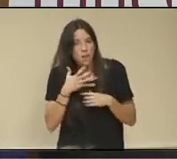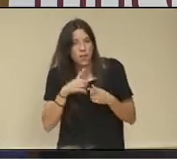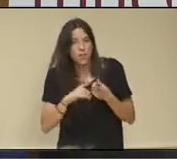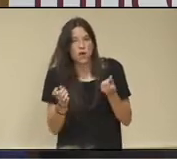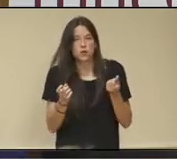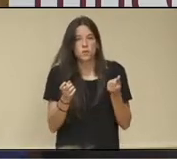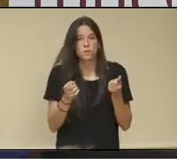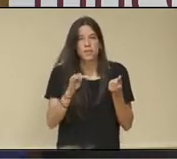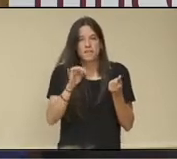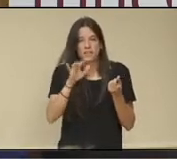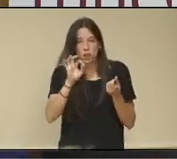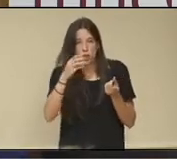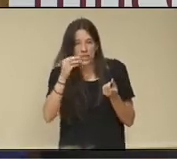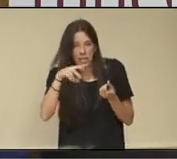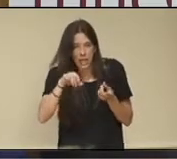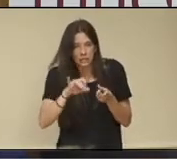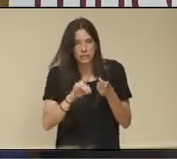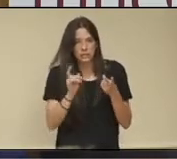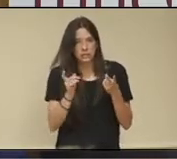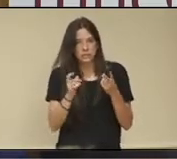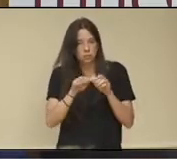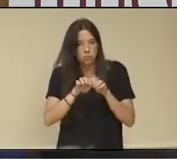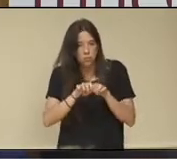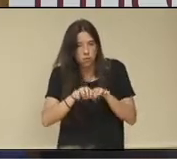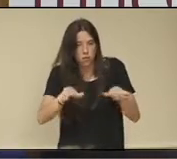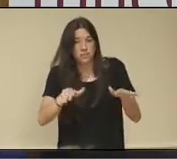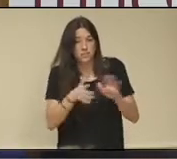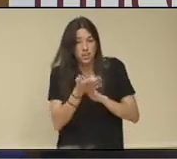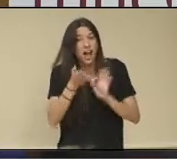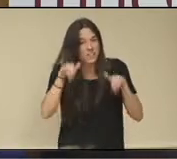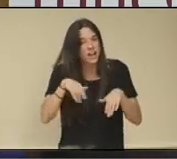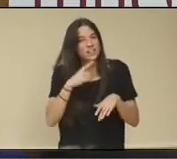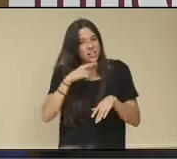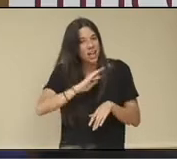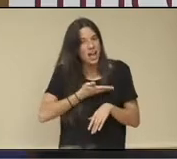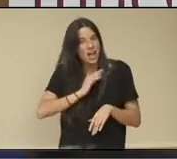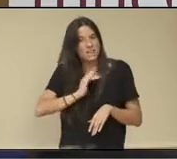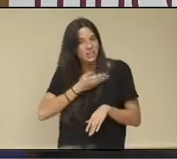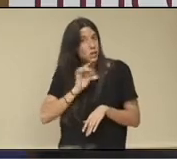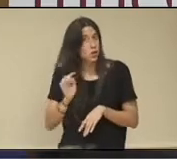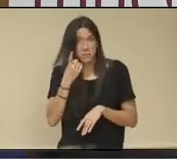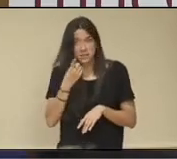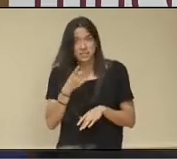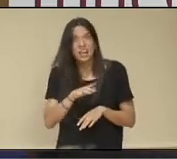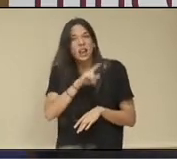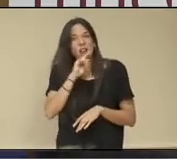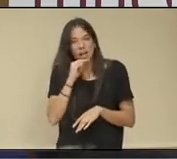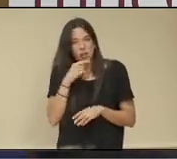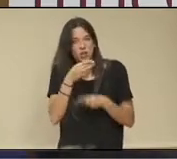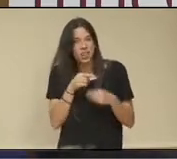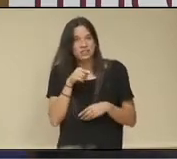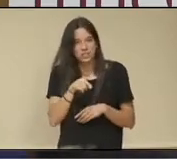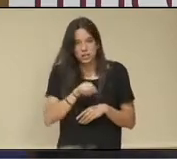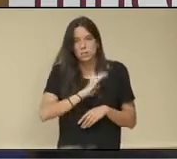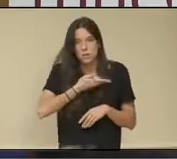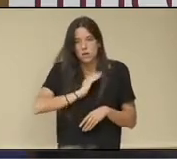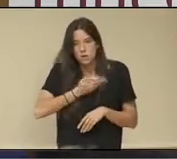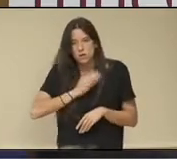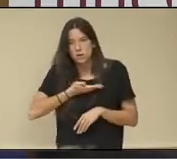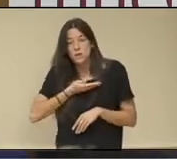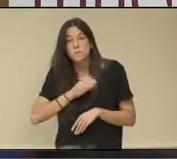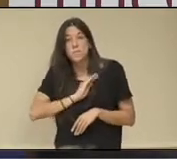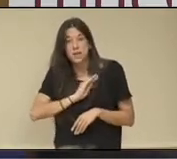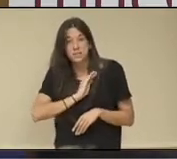citoquinas, todo esto que es gran parte del daño de la enfermedad que causan. Y eliminando varios genes